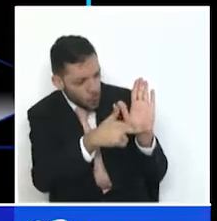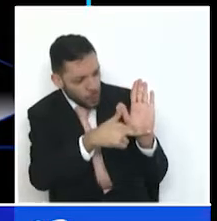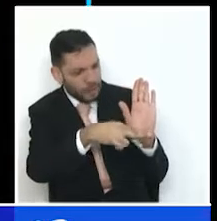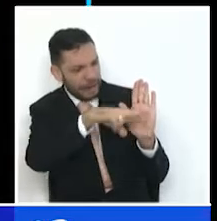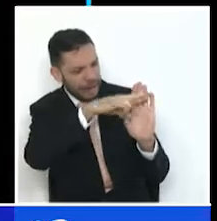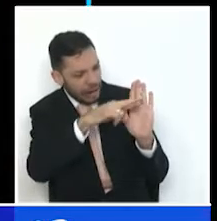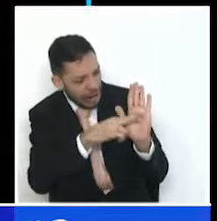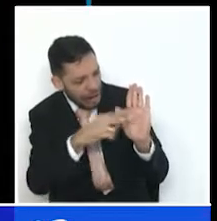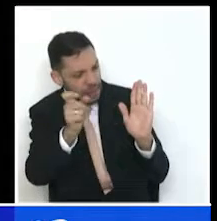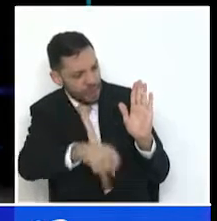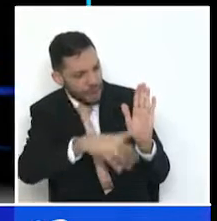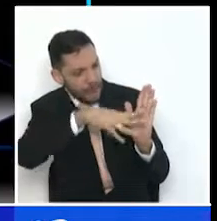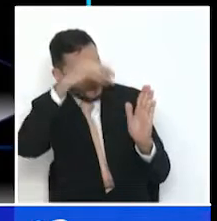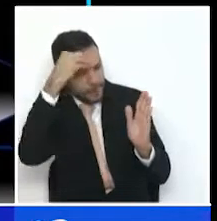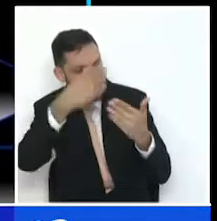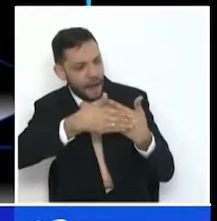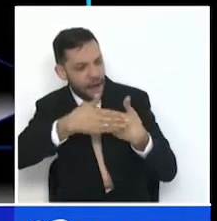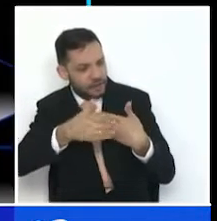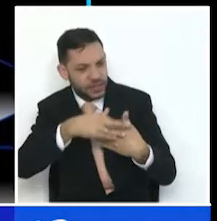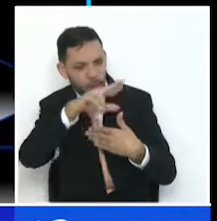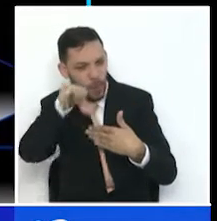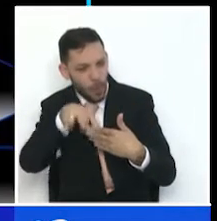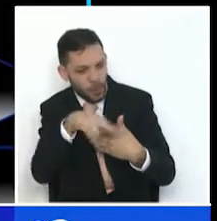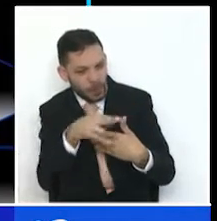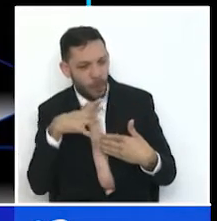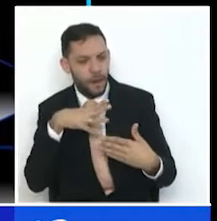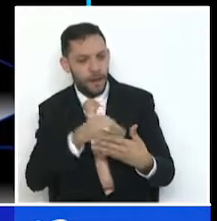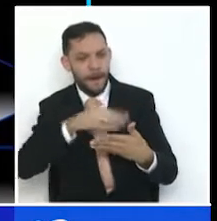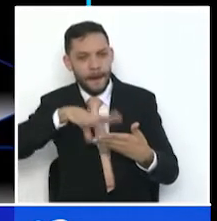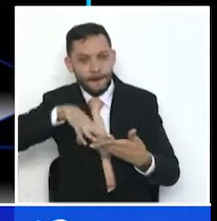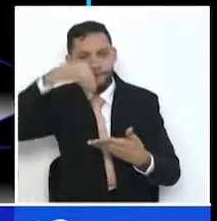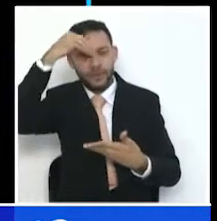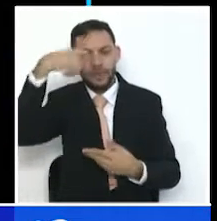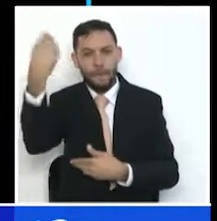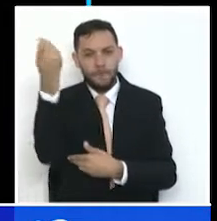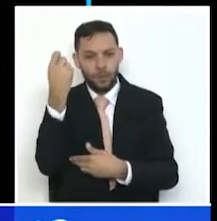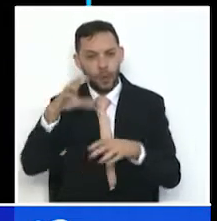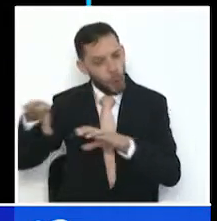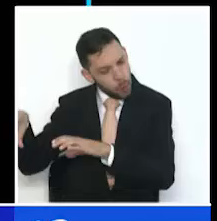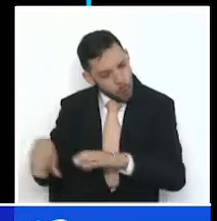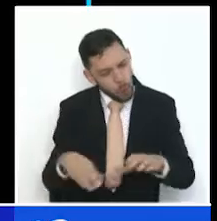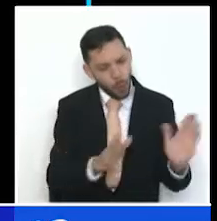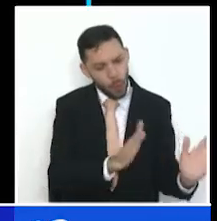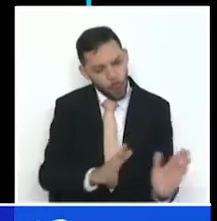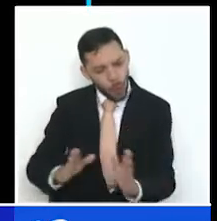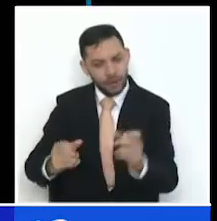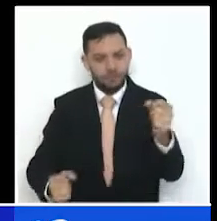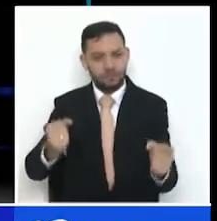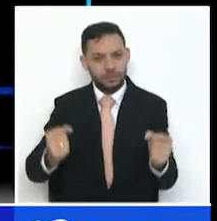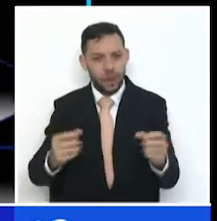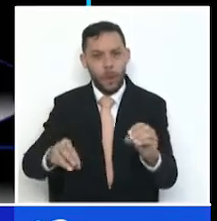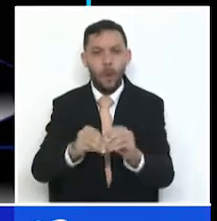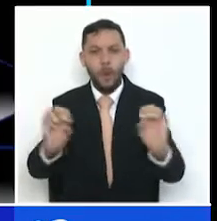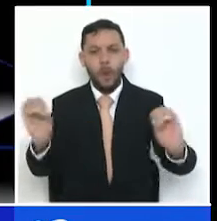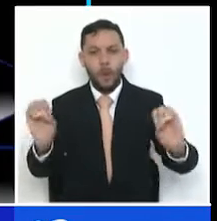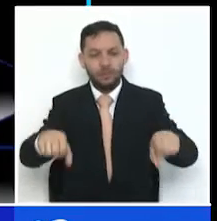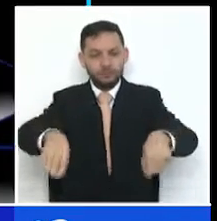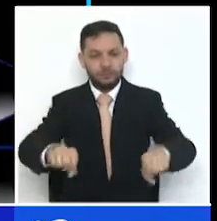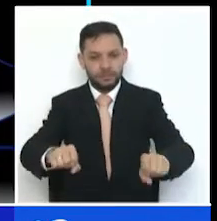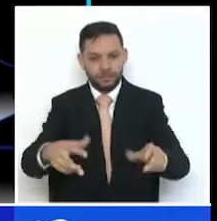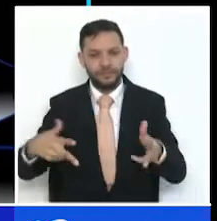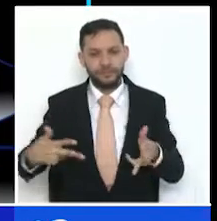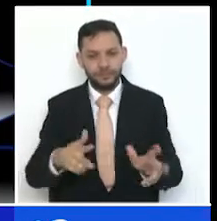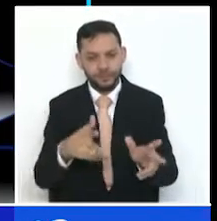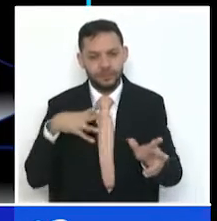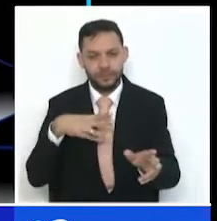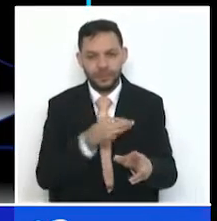señales preventivas, entonces le generamos recordación y la importancia del comportamiento que deben de tener en estas vías. Para el instituto es